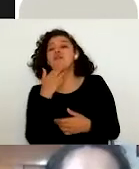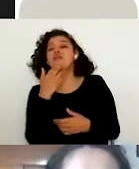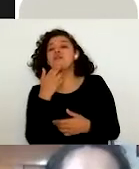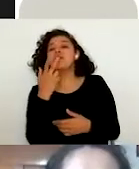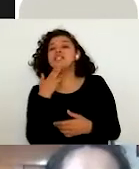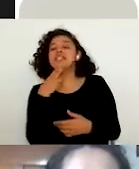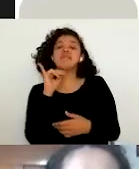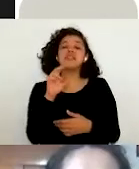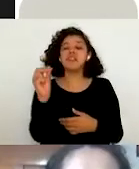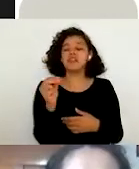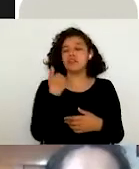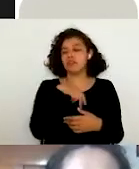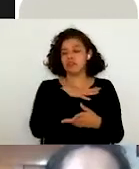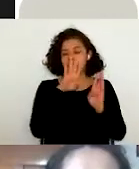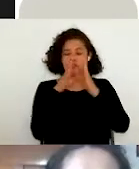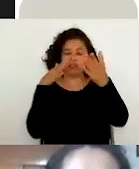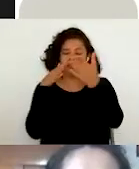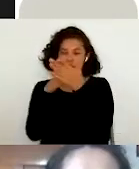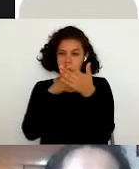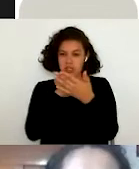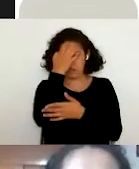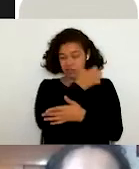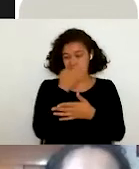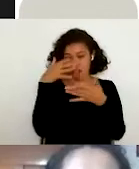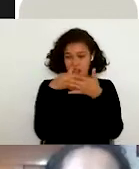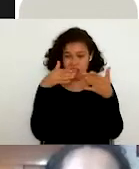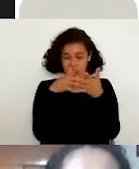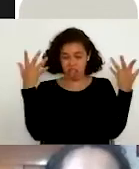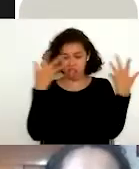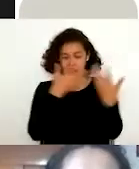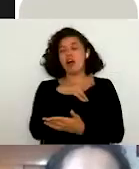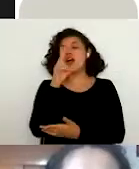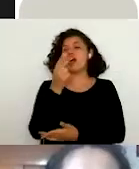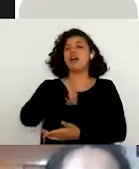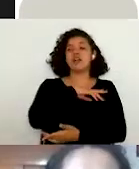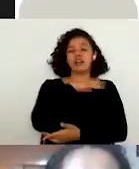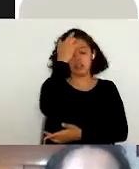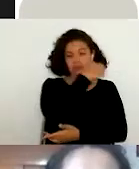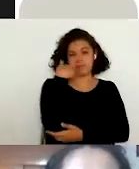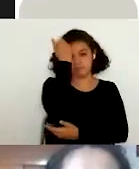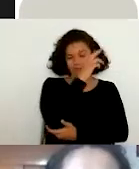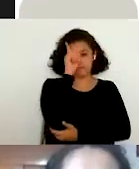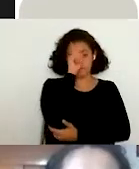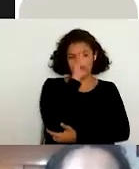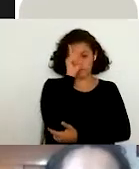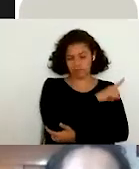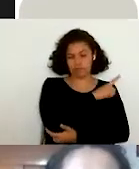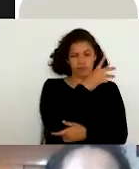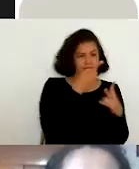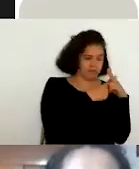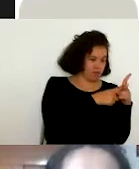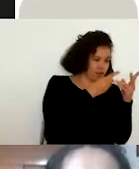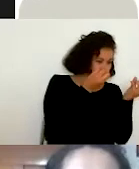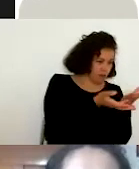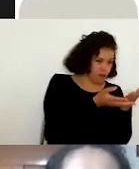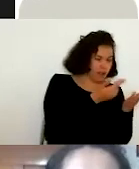es cuando nos vamos a dar de topes en la evaluación. Por eso es recomendable que en la implementación, desde la implementación, hagamos